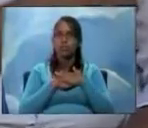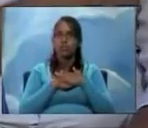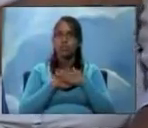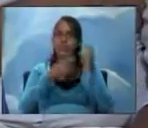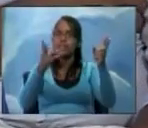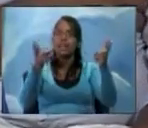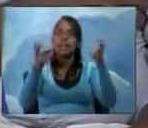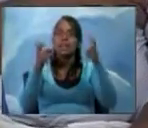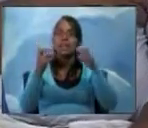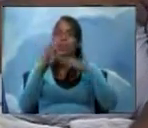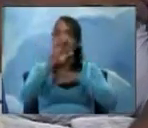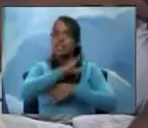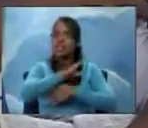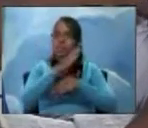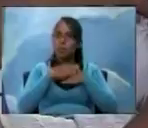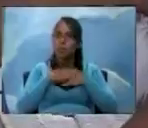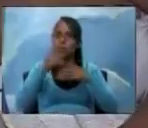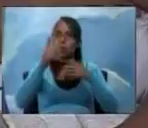Dios mío.